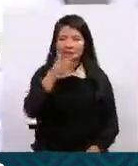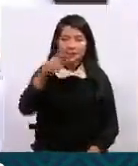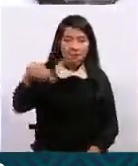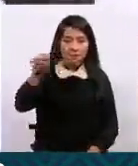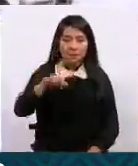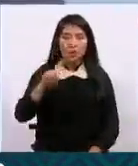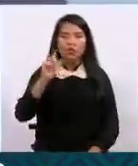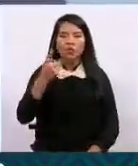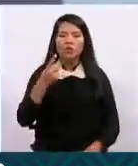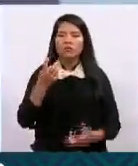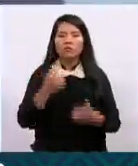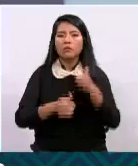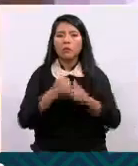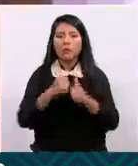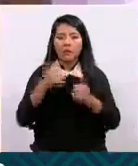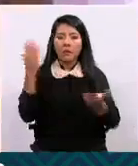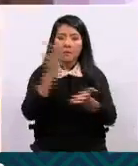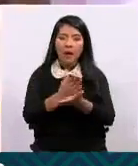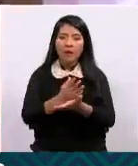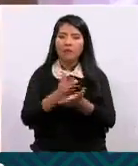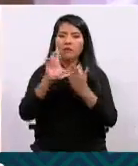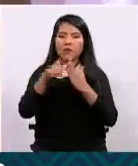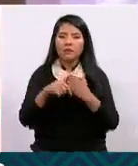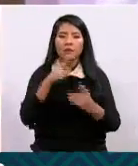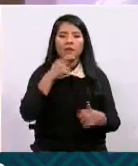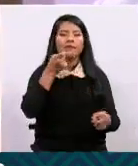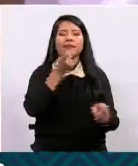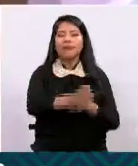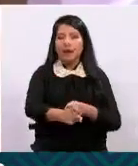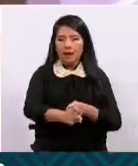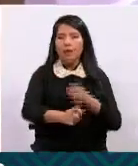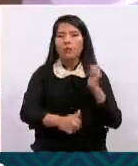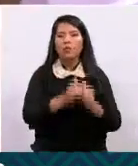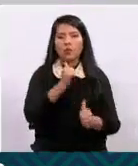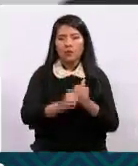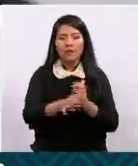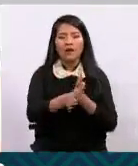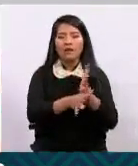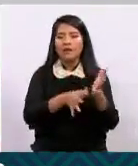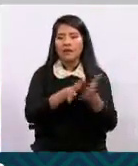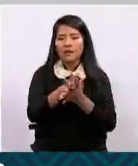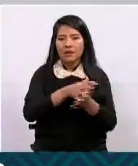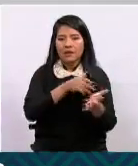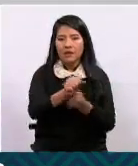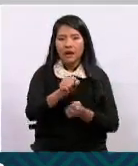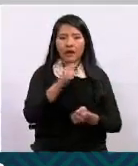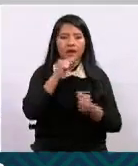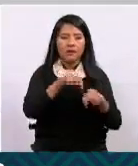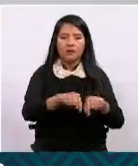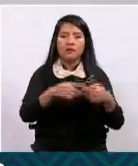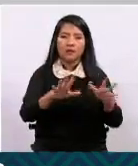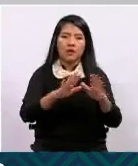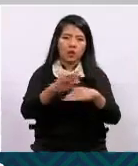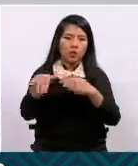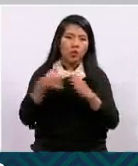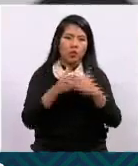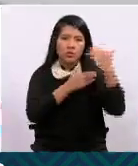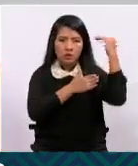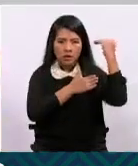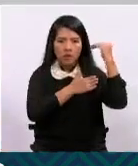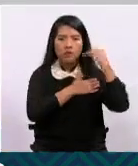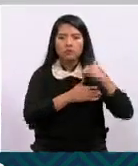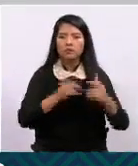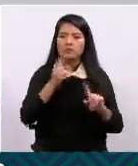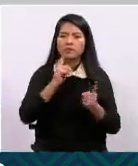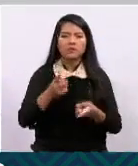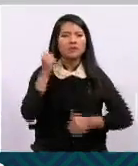es hacerle daño económico a Santa Cruz, cuando el país está en proceso de recuperación del daño ocasionado por estos mismos políticos durante el golpe